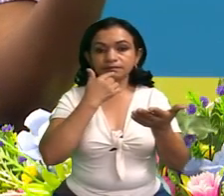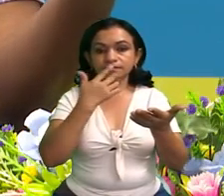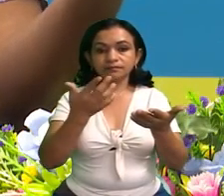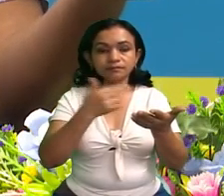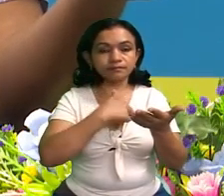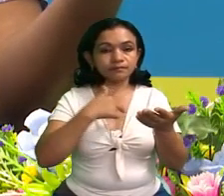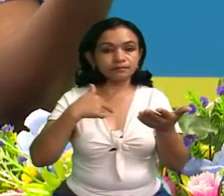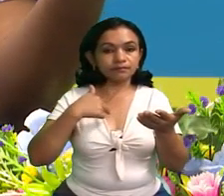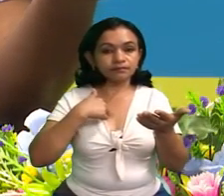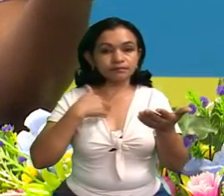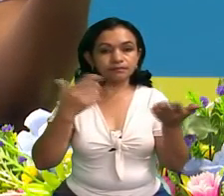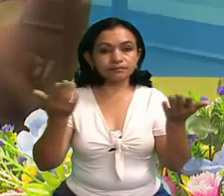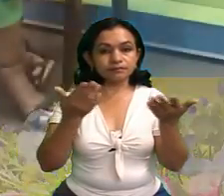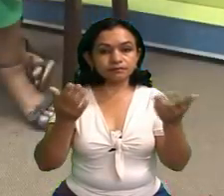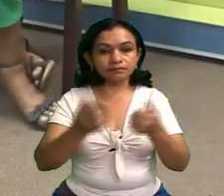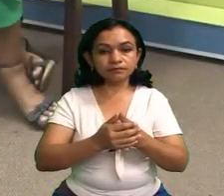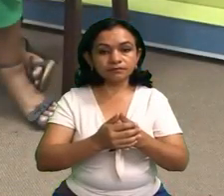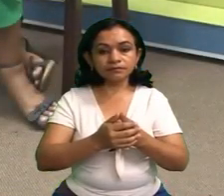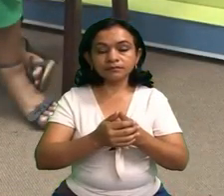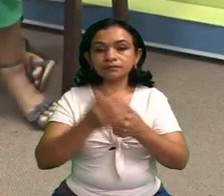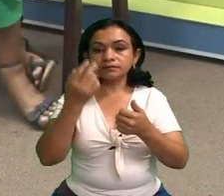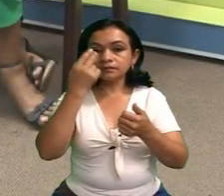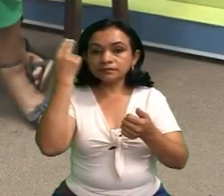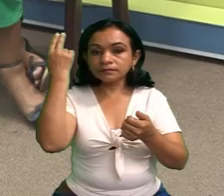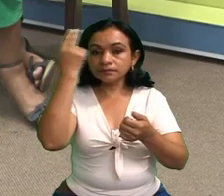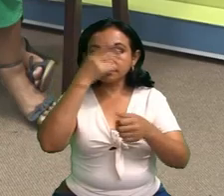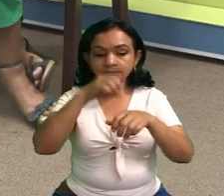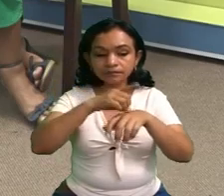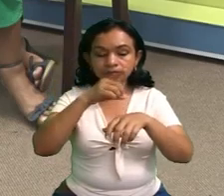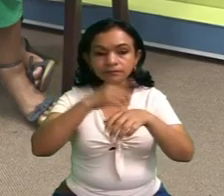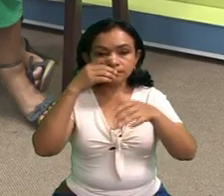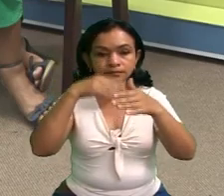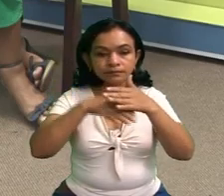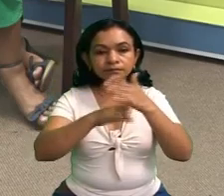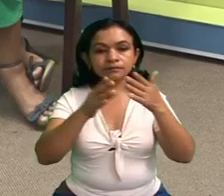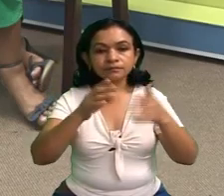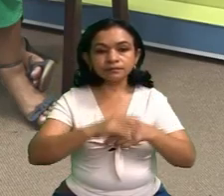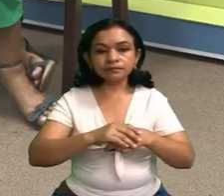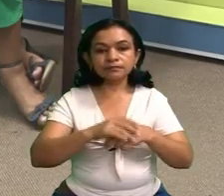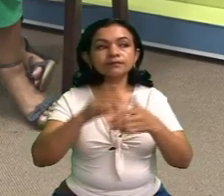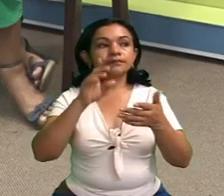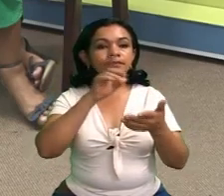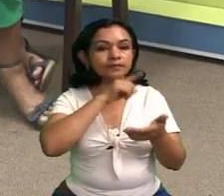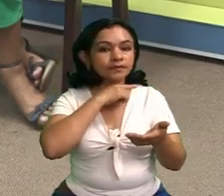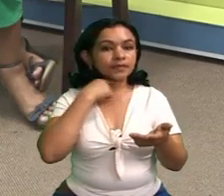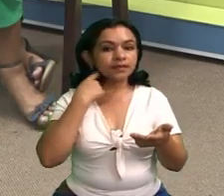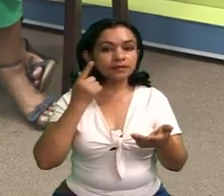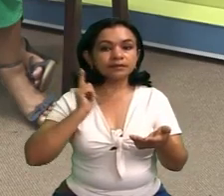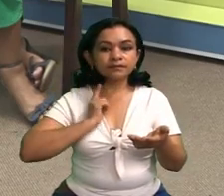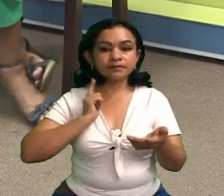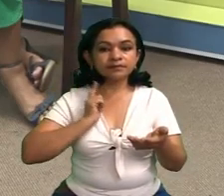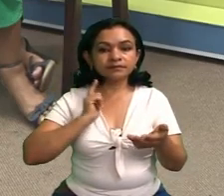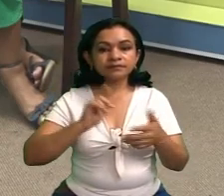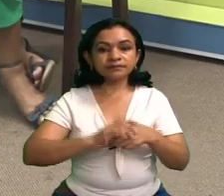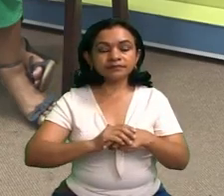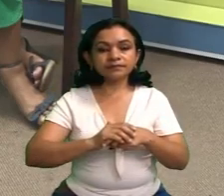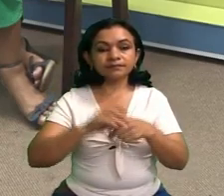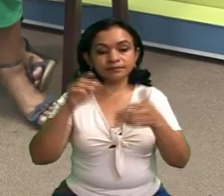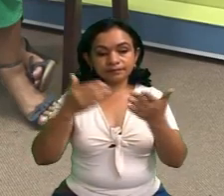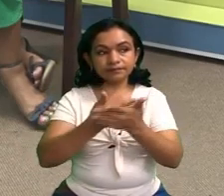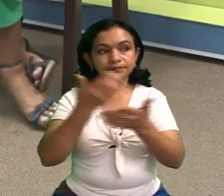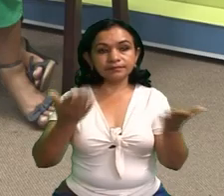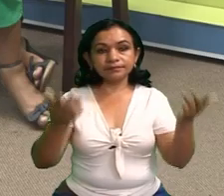hay como unas consultas, ¿no? ¿Así? Existe realmente en la